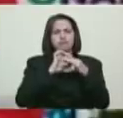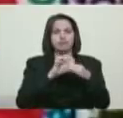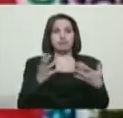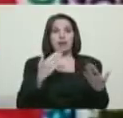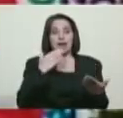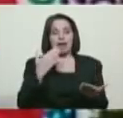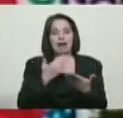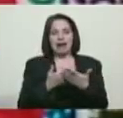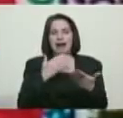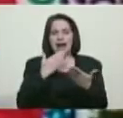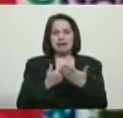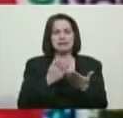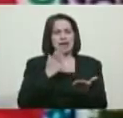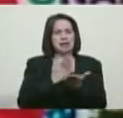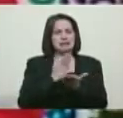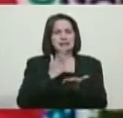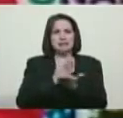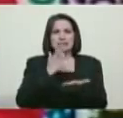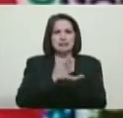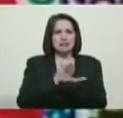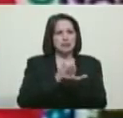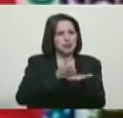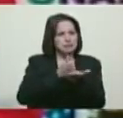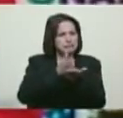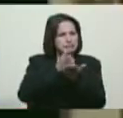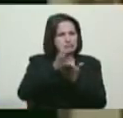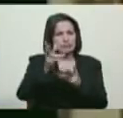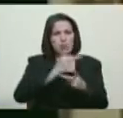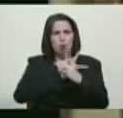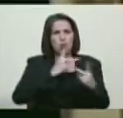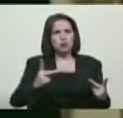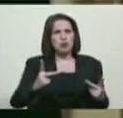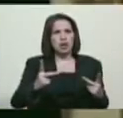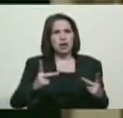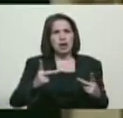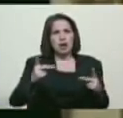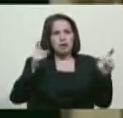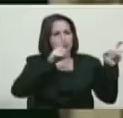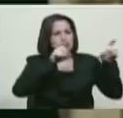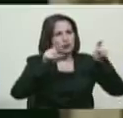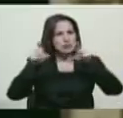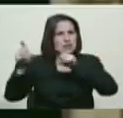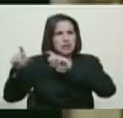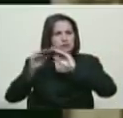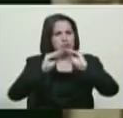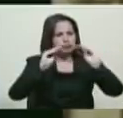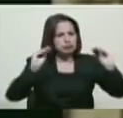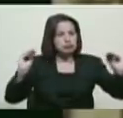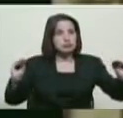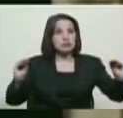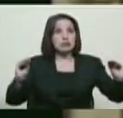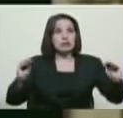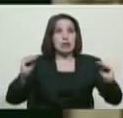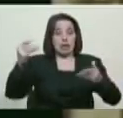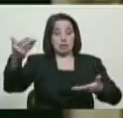Gracias por toda tu firmeza, toda tu voluntad, todas tus orientaciones. Me llegan tus